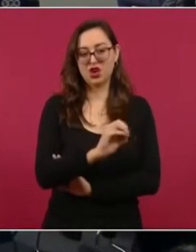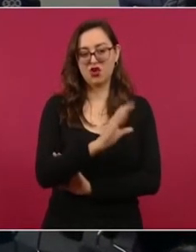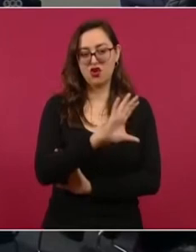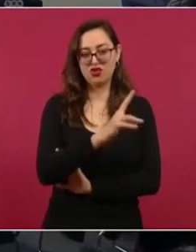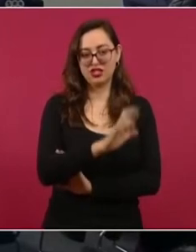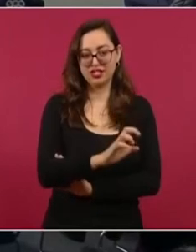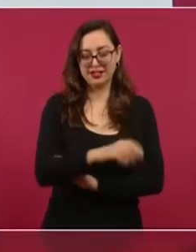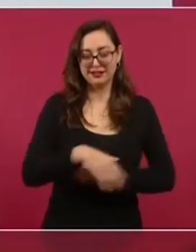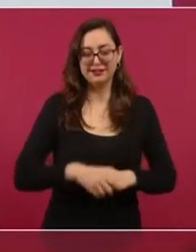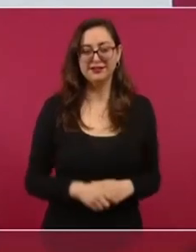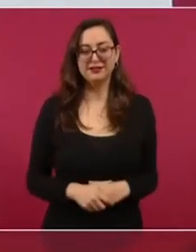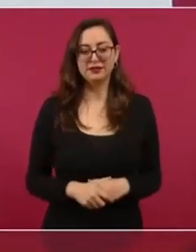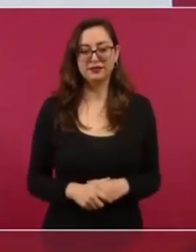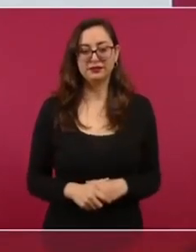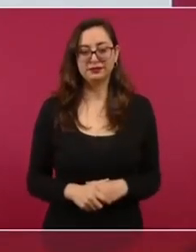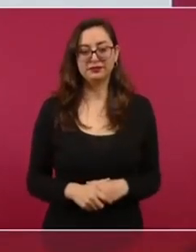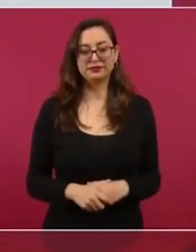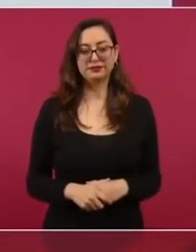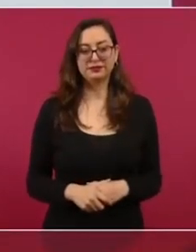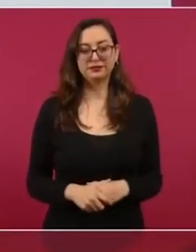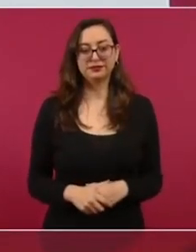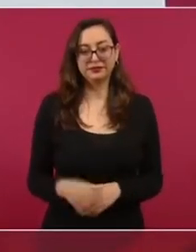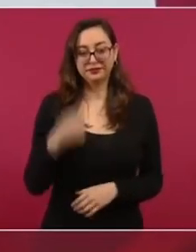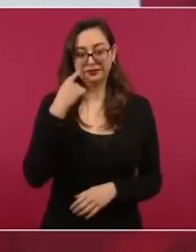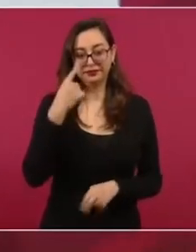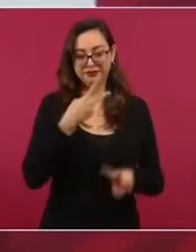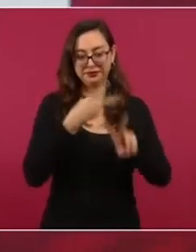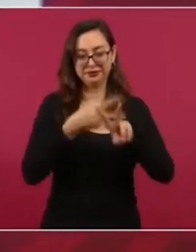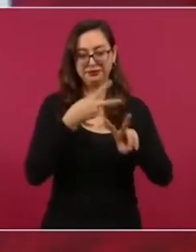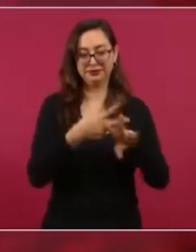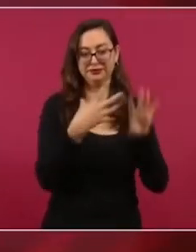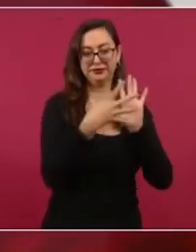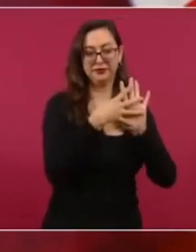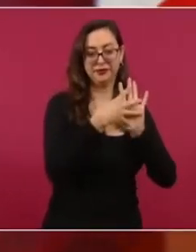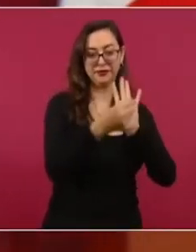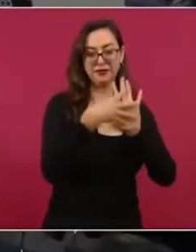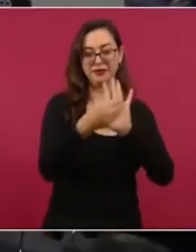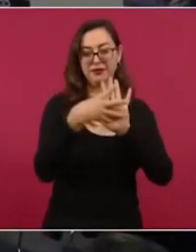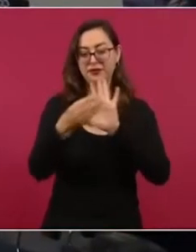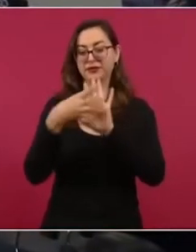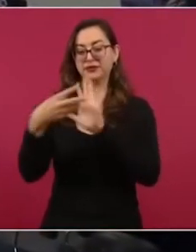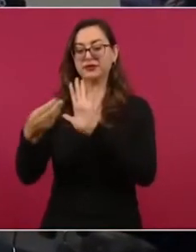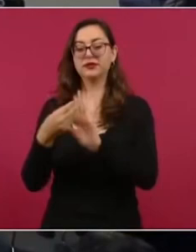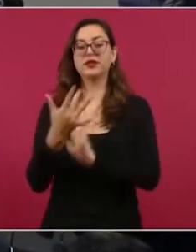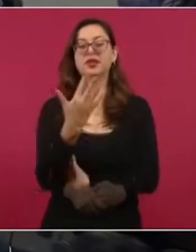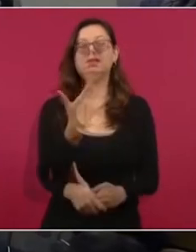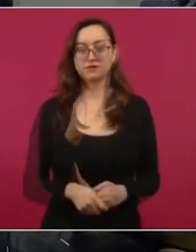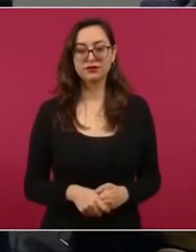Pero son 56 mil, ¿cuántos bots?